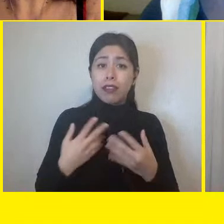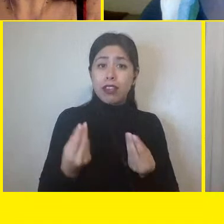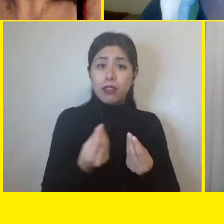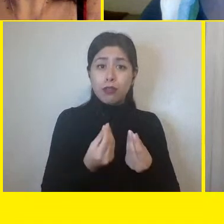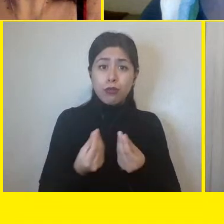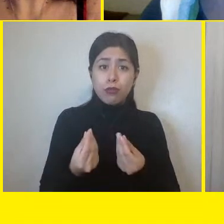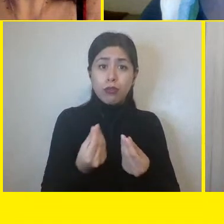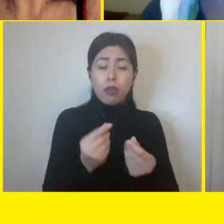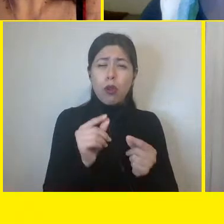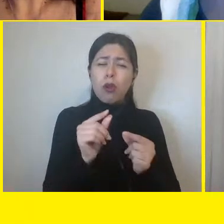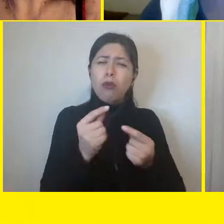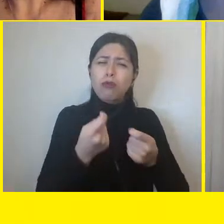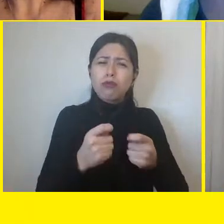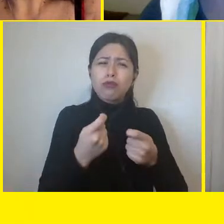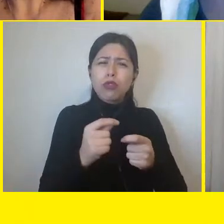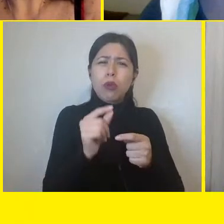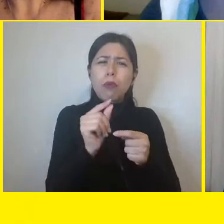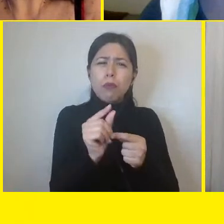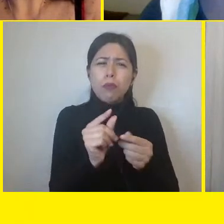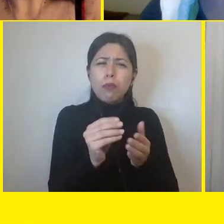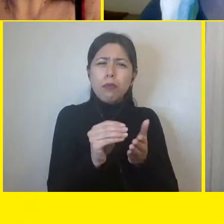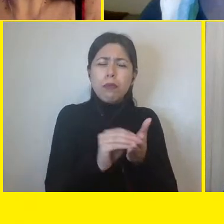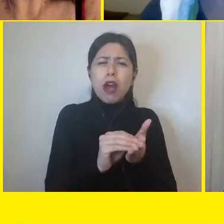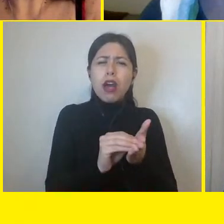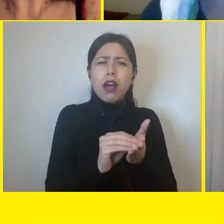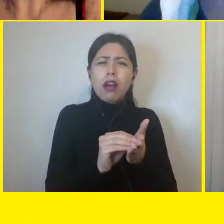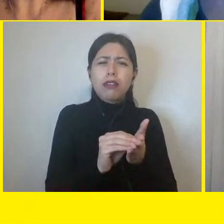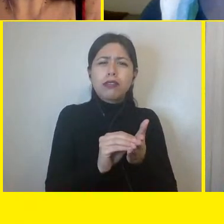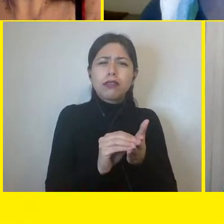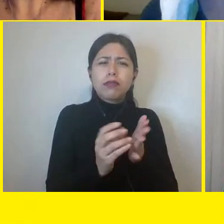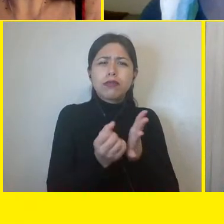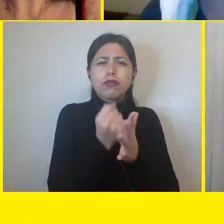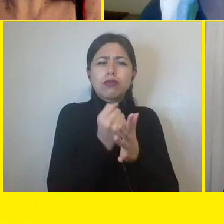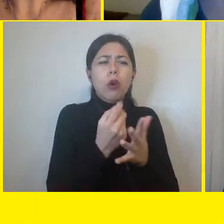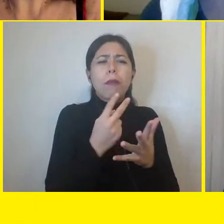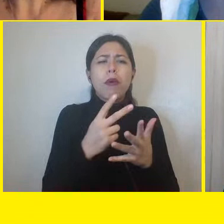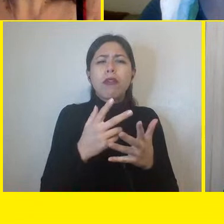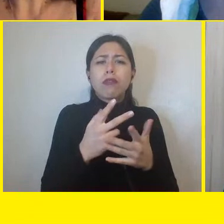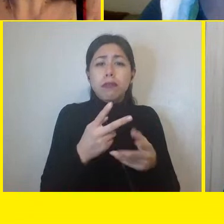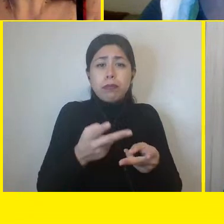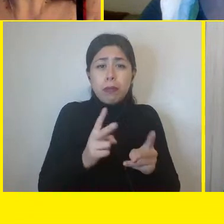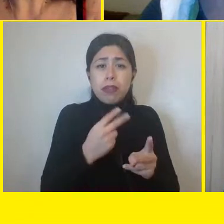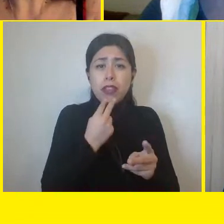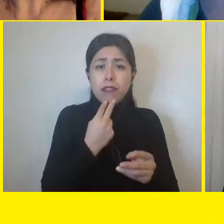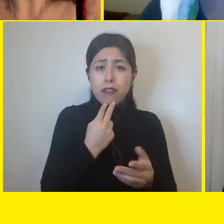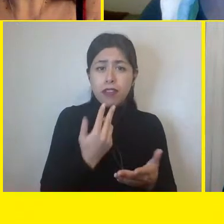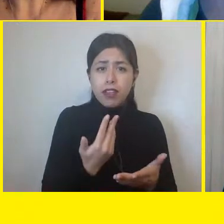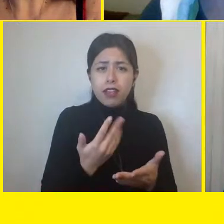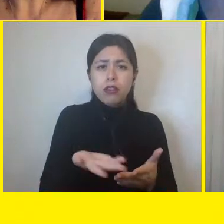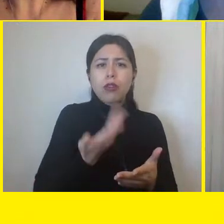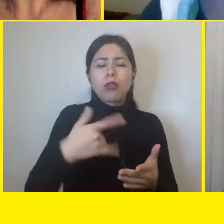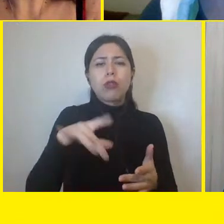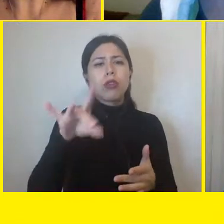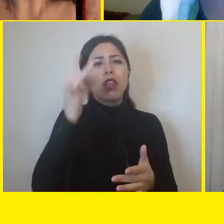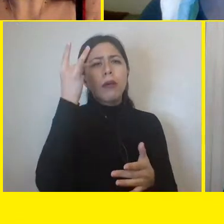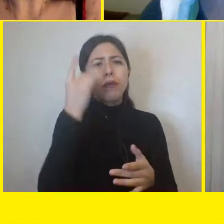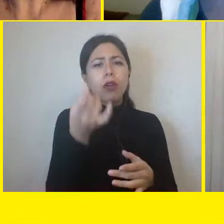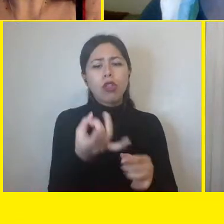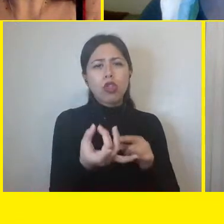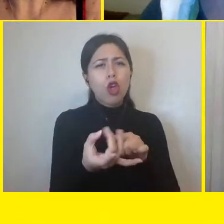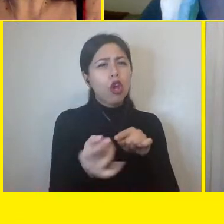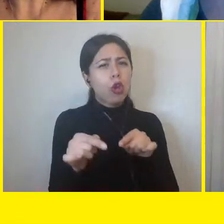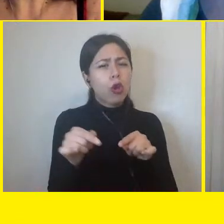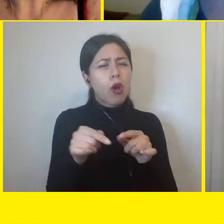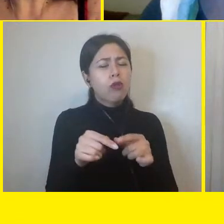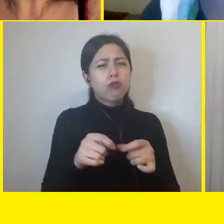poco más, que logre un estándar, ¿cierto?, que le permita vivir, nos damos cuenta que el dolor es un concepto que es